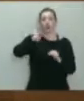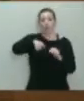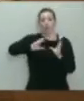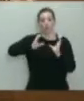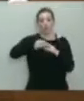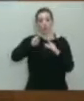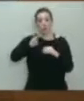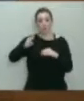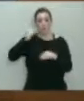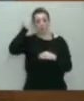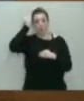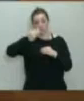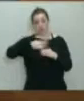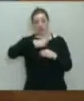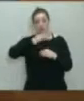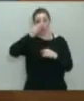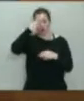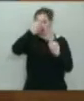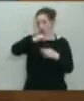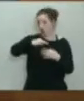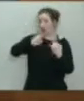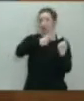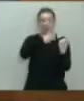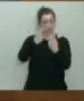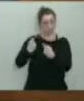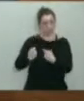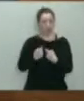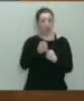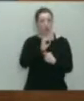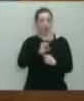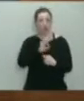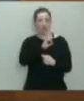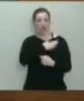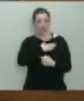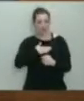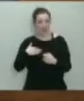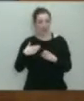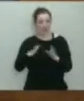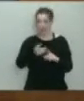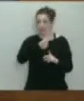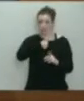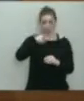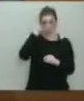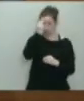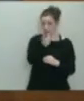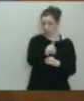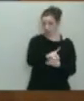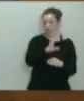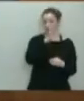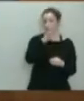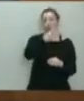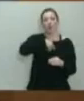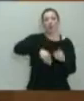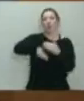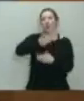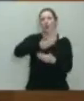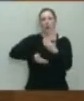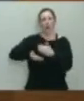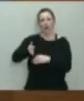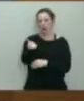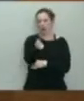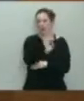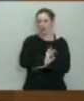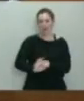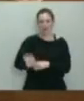parezca una práctica lógica, necesaria o deseable, para nosotros en absoluto, porque lo que nosotros no vamos a colaborar en ningún caso es en